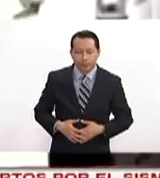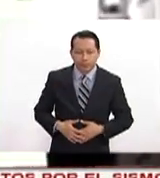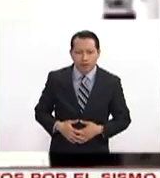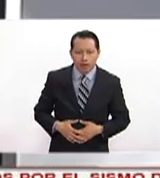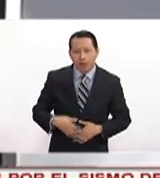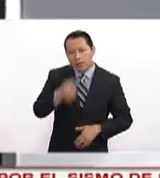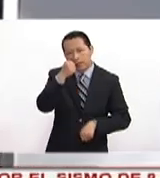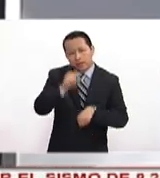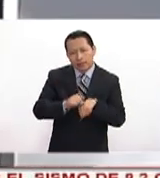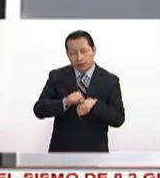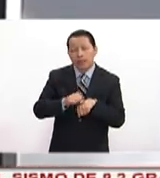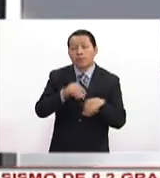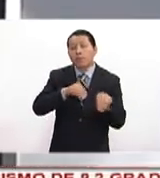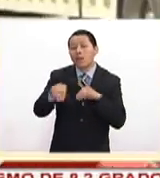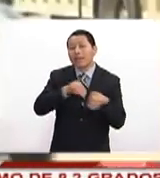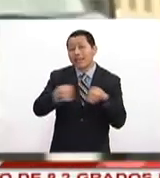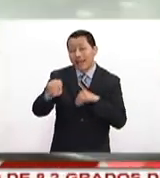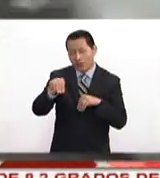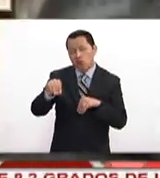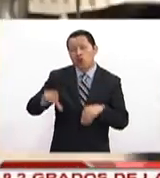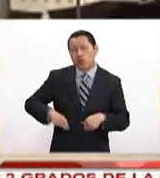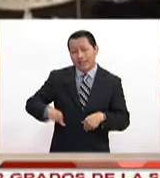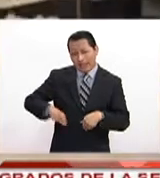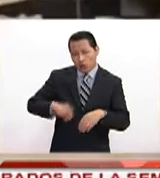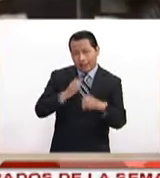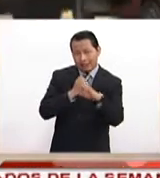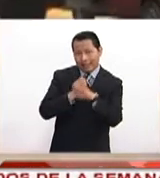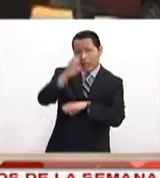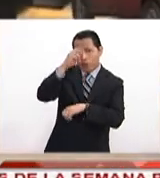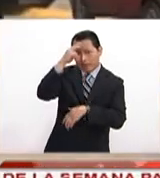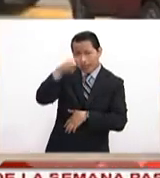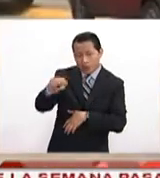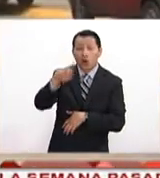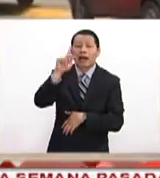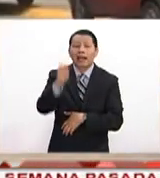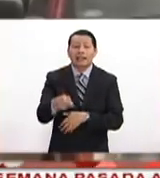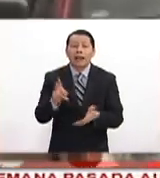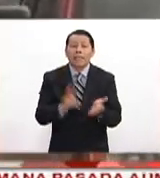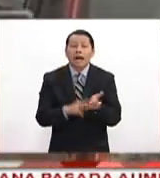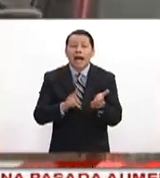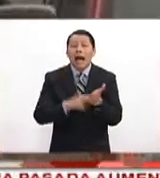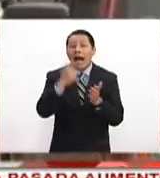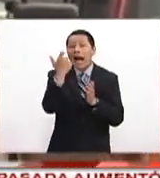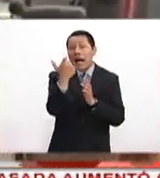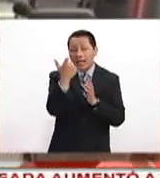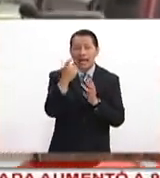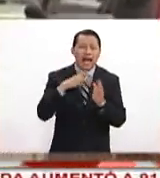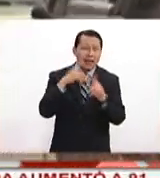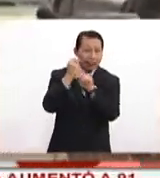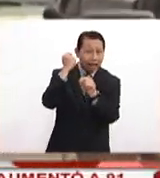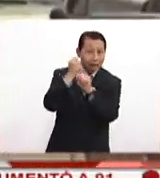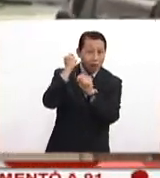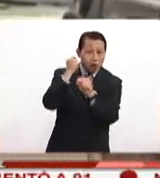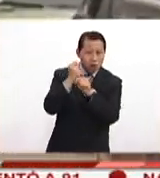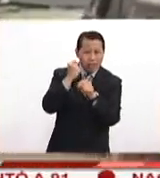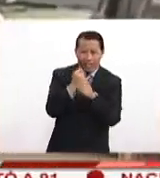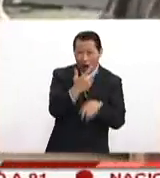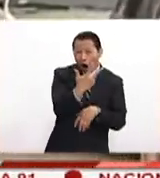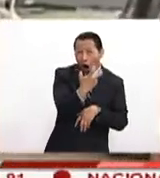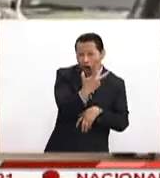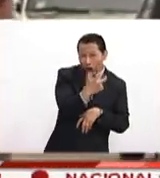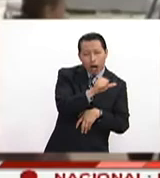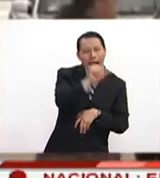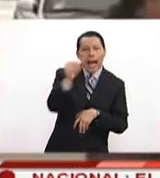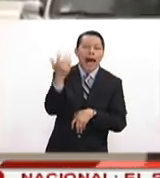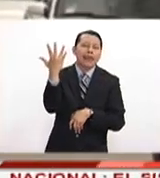La Secretaría de Movilidad del Gobierno del Estado de México anunció el incremento de la tarifa mínima del transporte público de 8 a